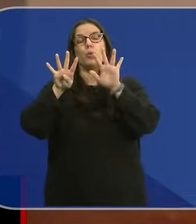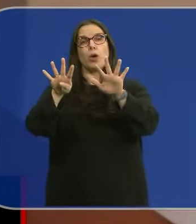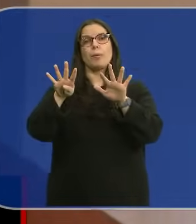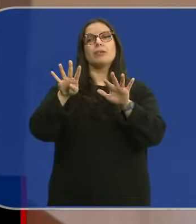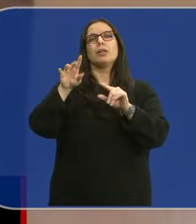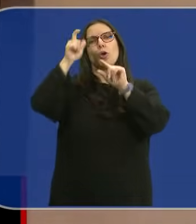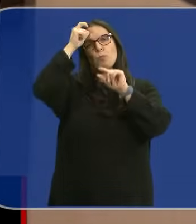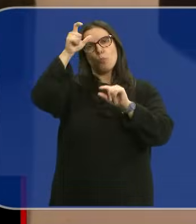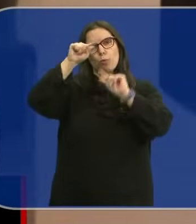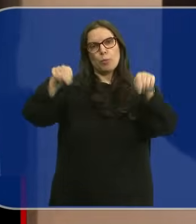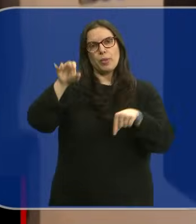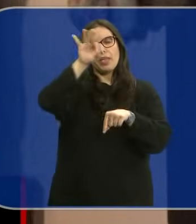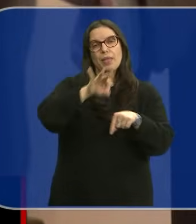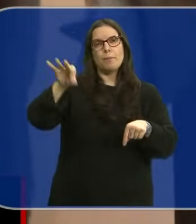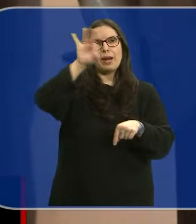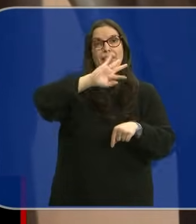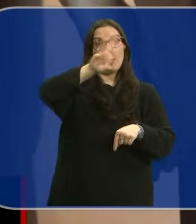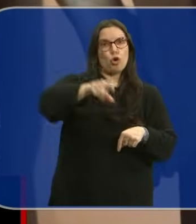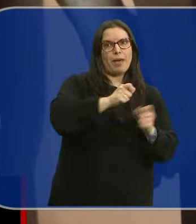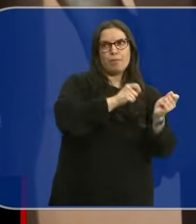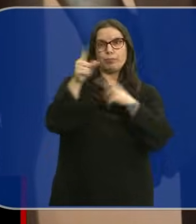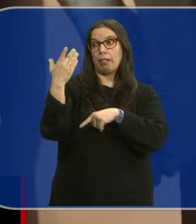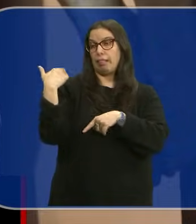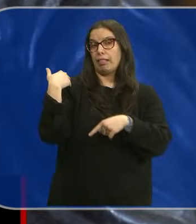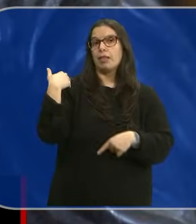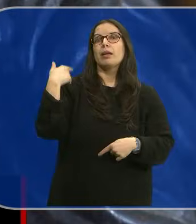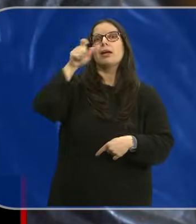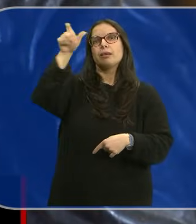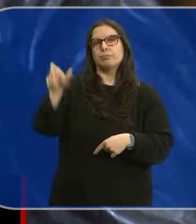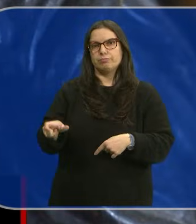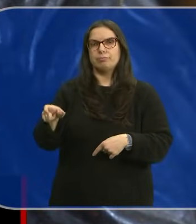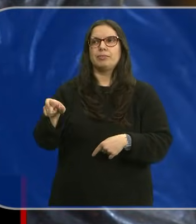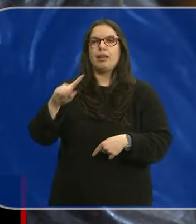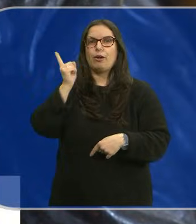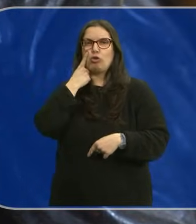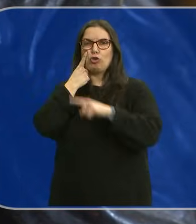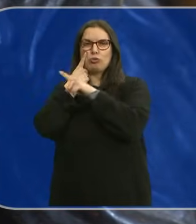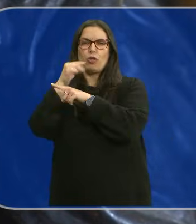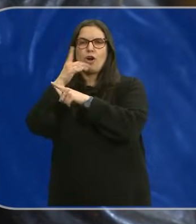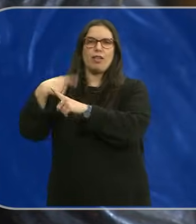en Palencia. Se localizó en Italia hace unos años y hoy ha sido entregada a la diócesis palentina.